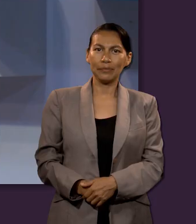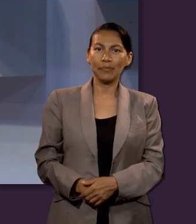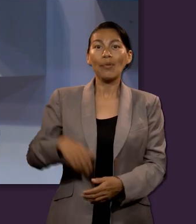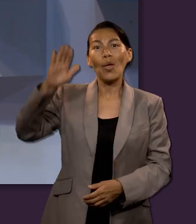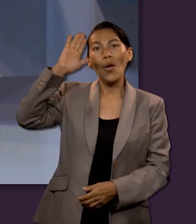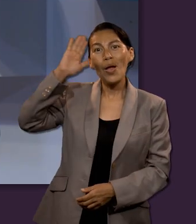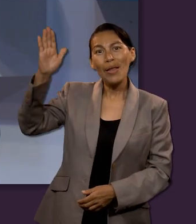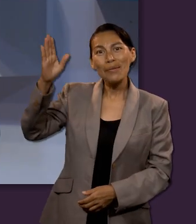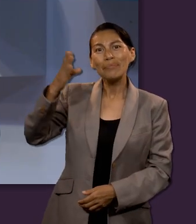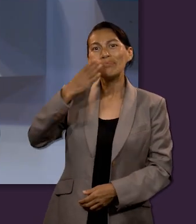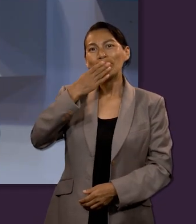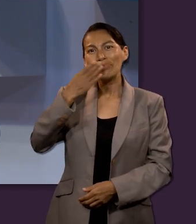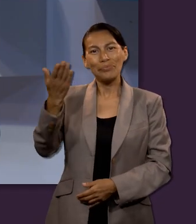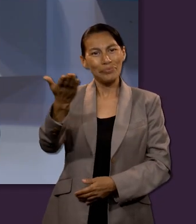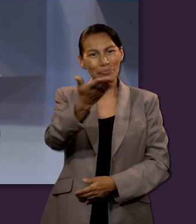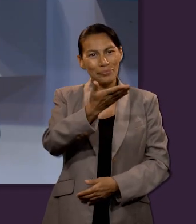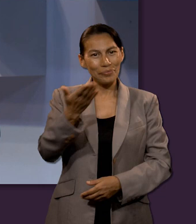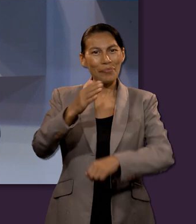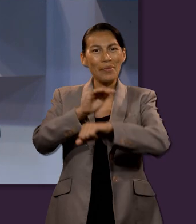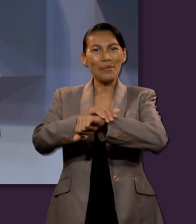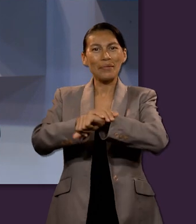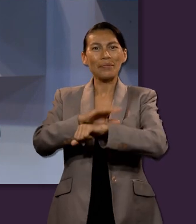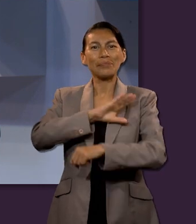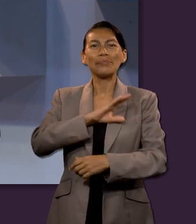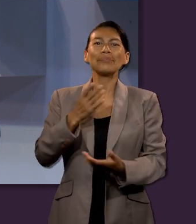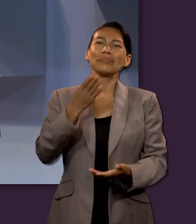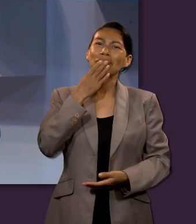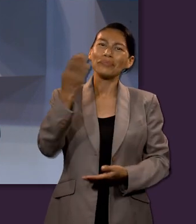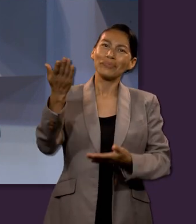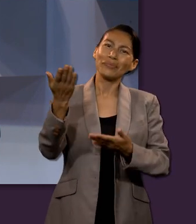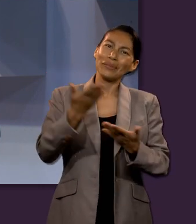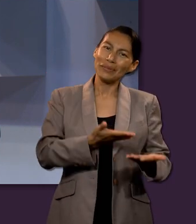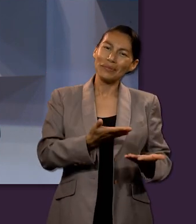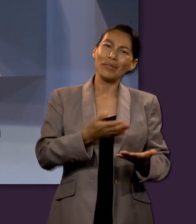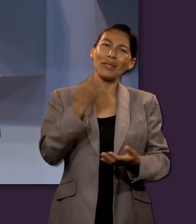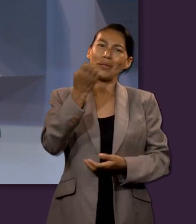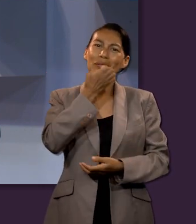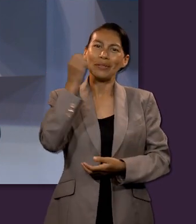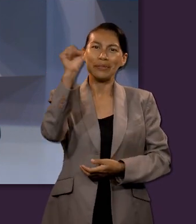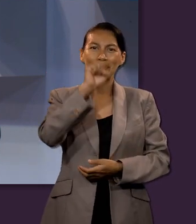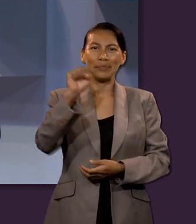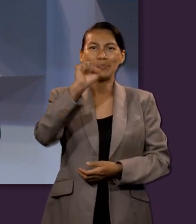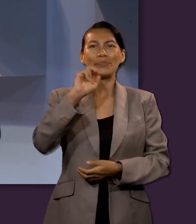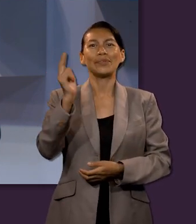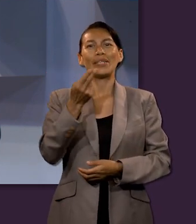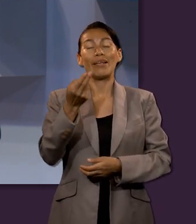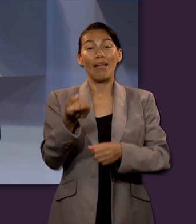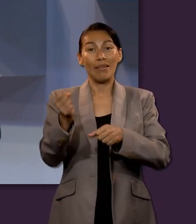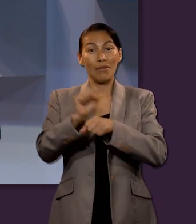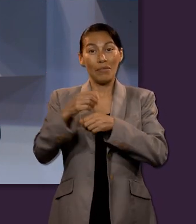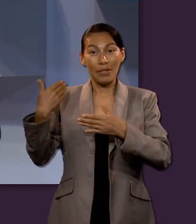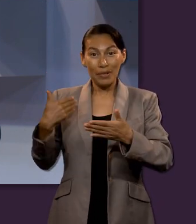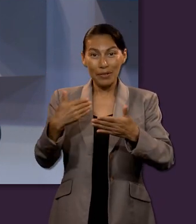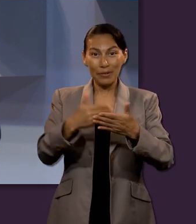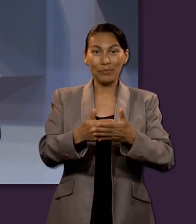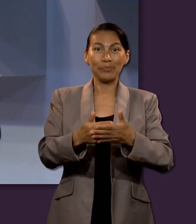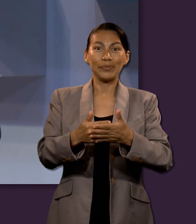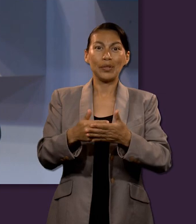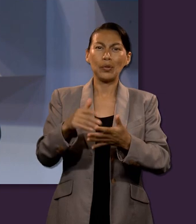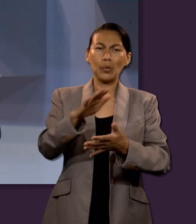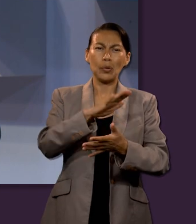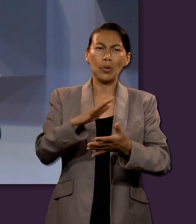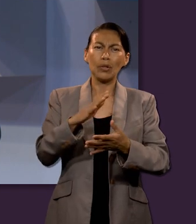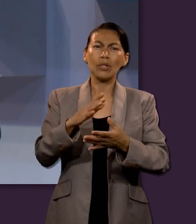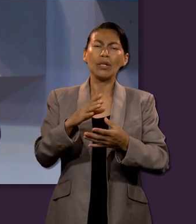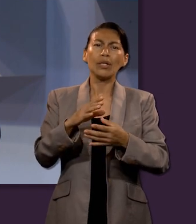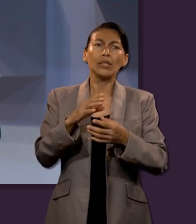hola que tal bienvenidos amigos a la escuela sabática universitaria esta semana estudiamos la lección a guardar en el